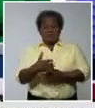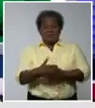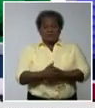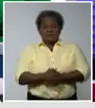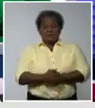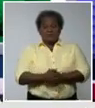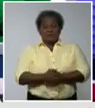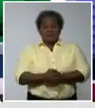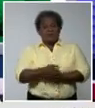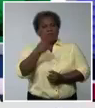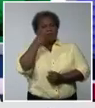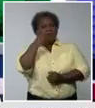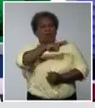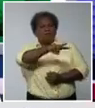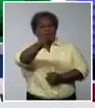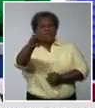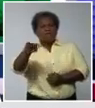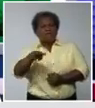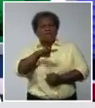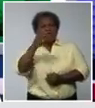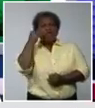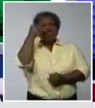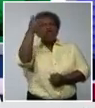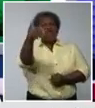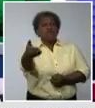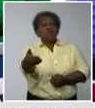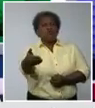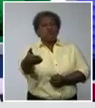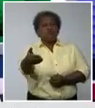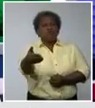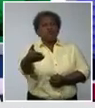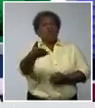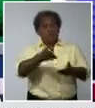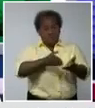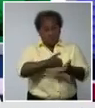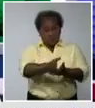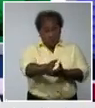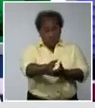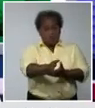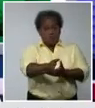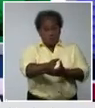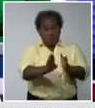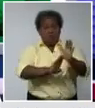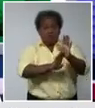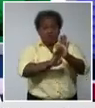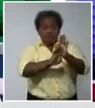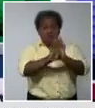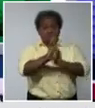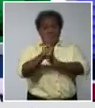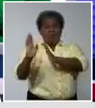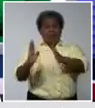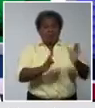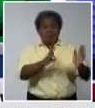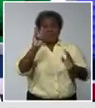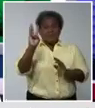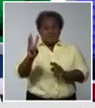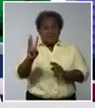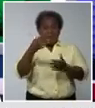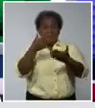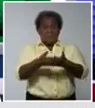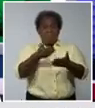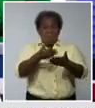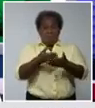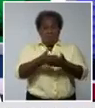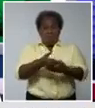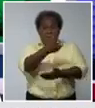visión un poco de futuro. Claro. Pues se sigue avanzando en la fase 3 del ensayo clínico